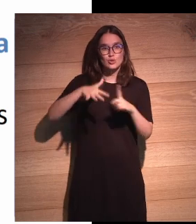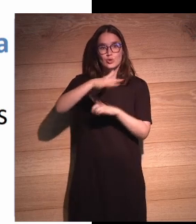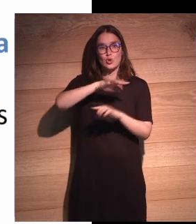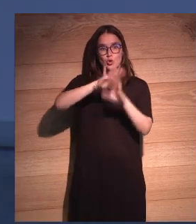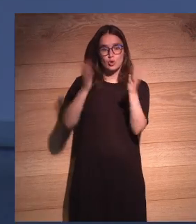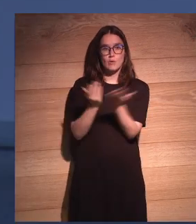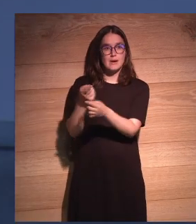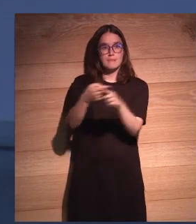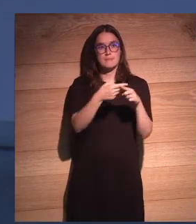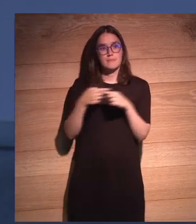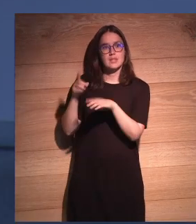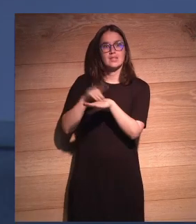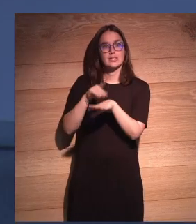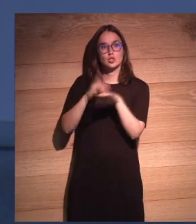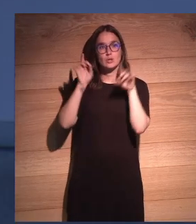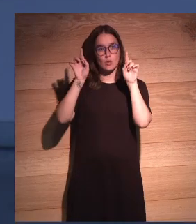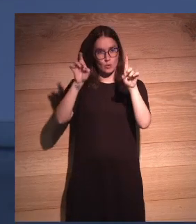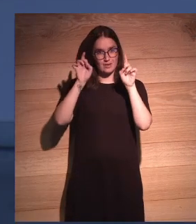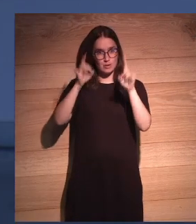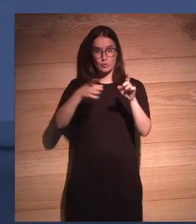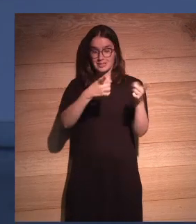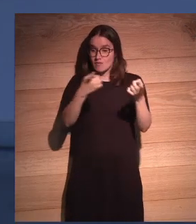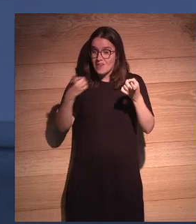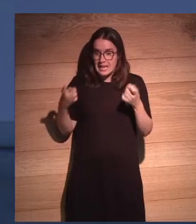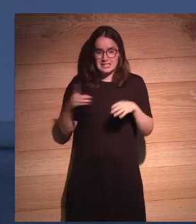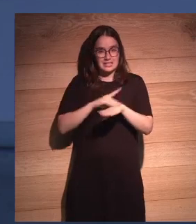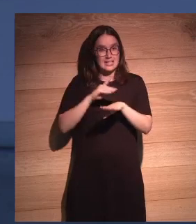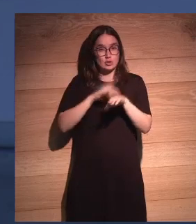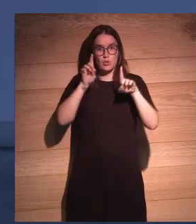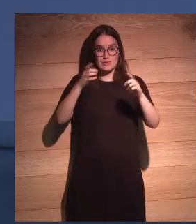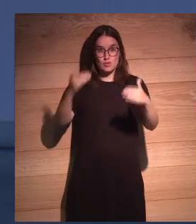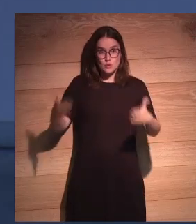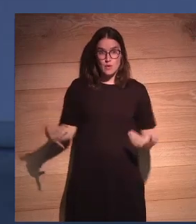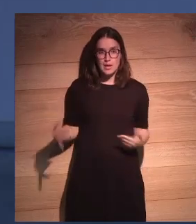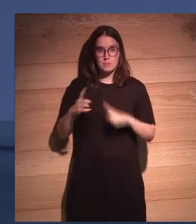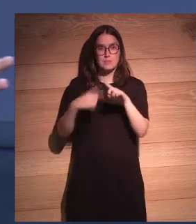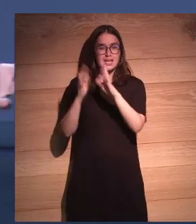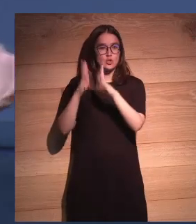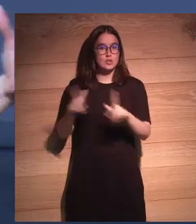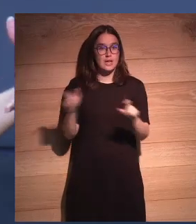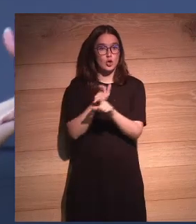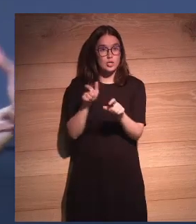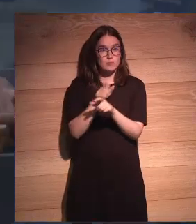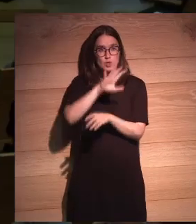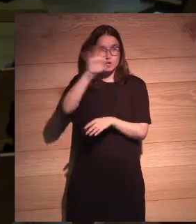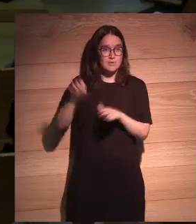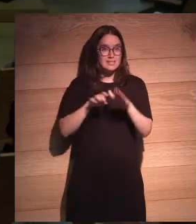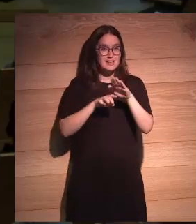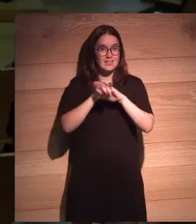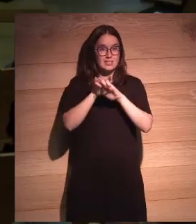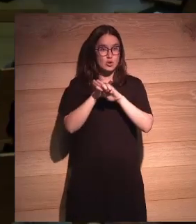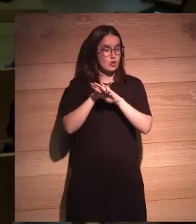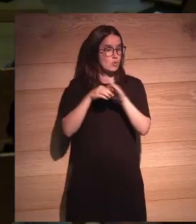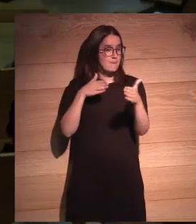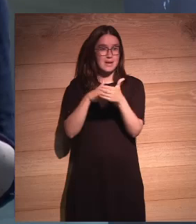el que compartamos datos educativos, que faltan datos educativos en el mundo, y los algoritmos. Los países en desarrollo, una de las